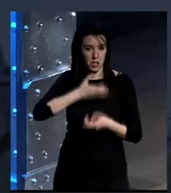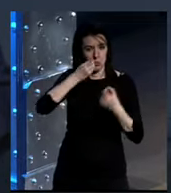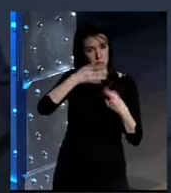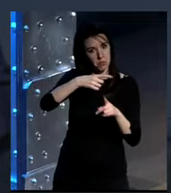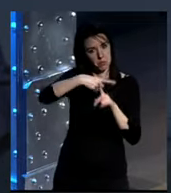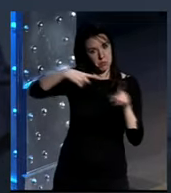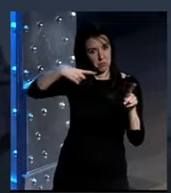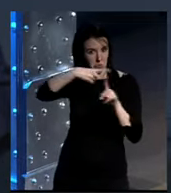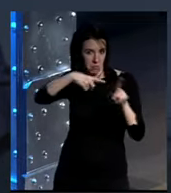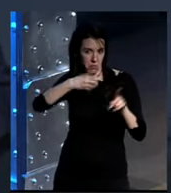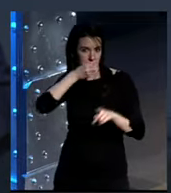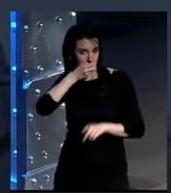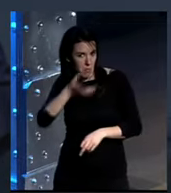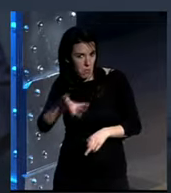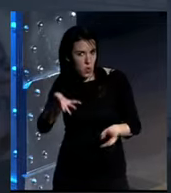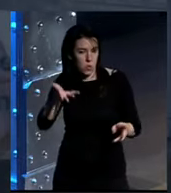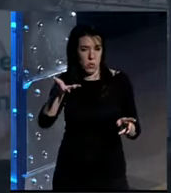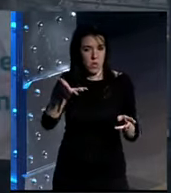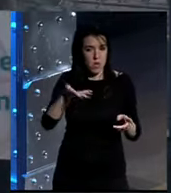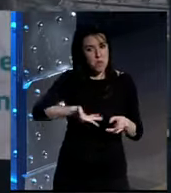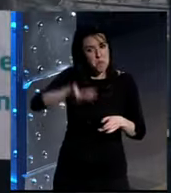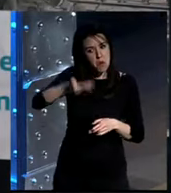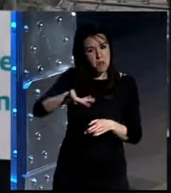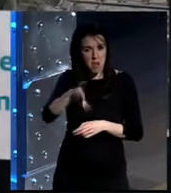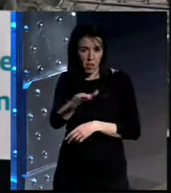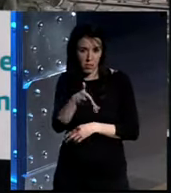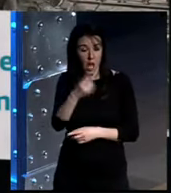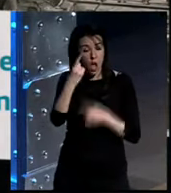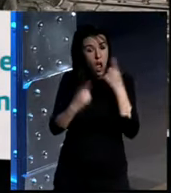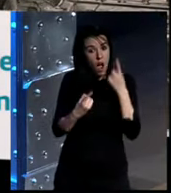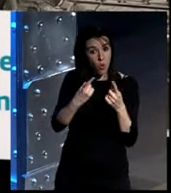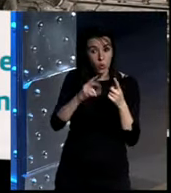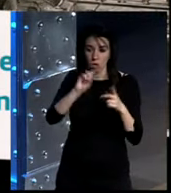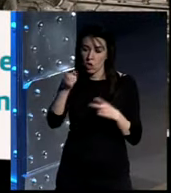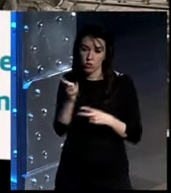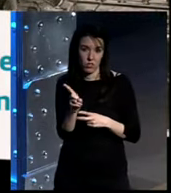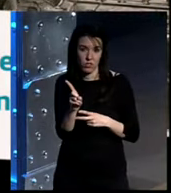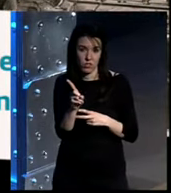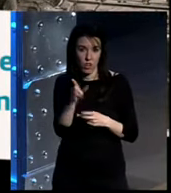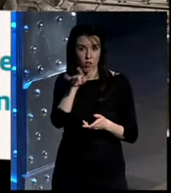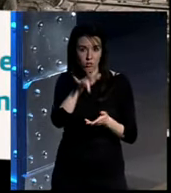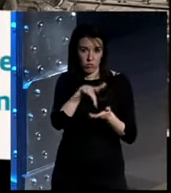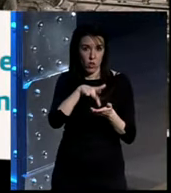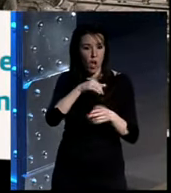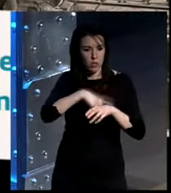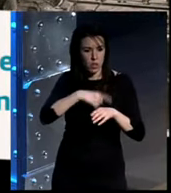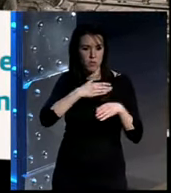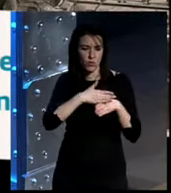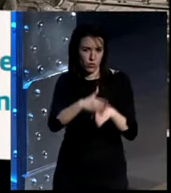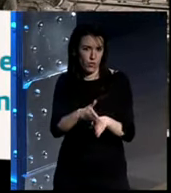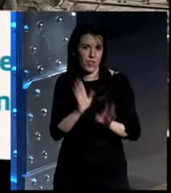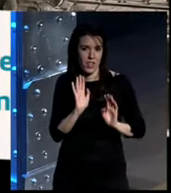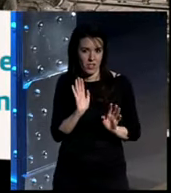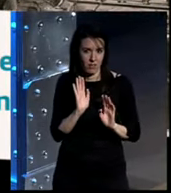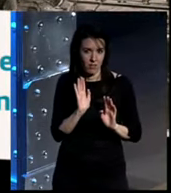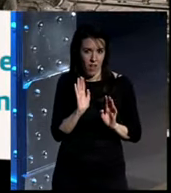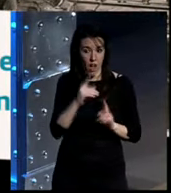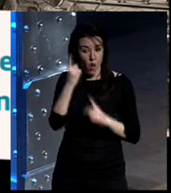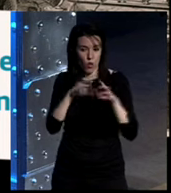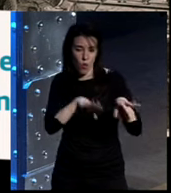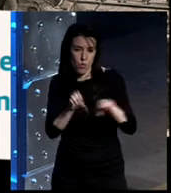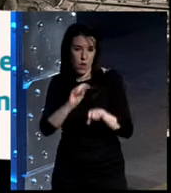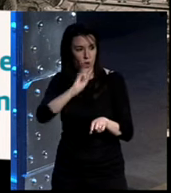ilustradas, y bueno, algunos de ellos, otros no, tenían bastante tiempo. Entonces, bueno,